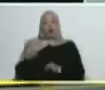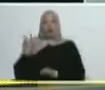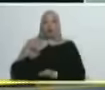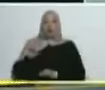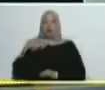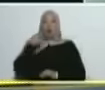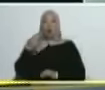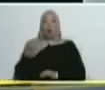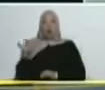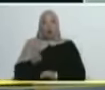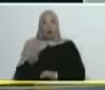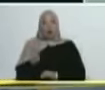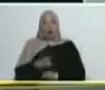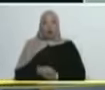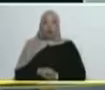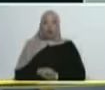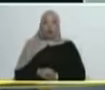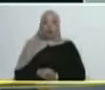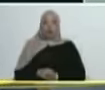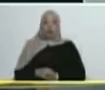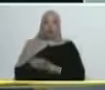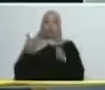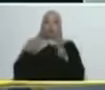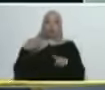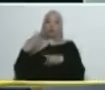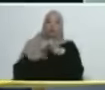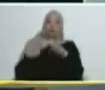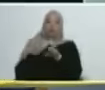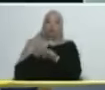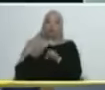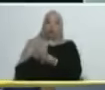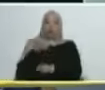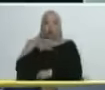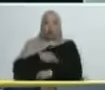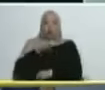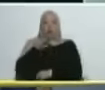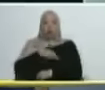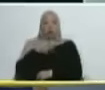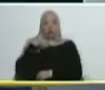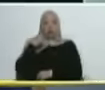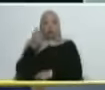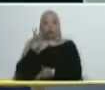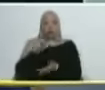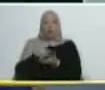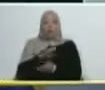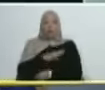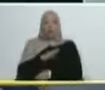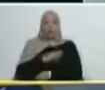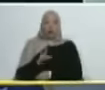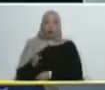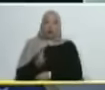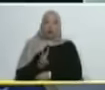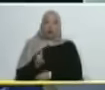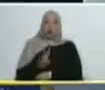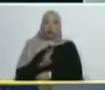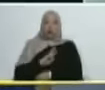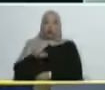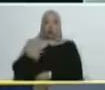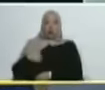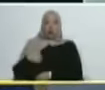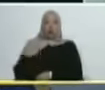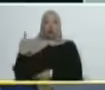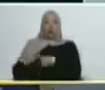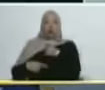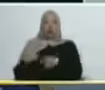venezolano, la nueva época de transición al socialismo, le pertenece a ustedes. Si nosotros somos la